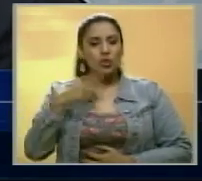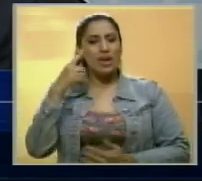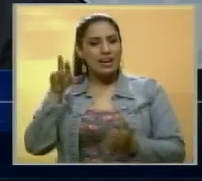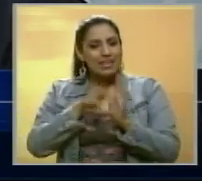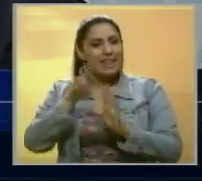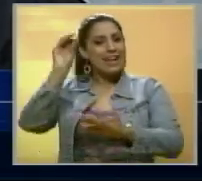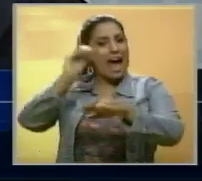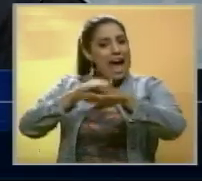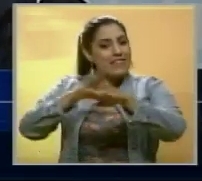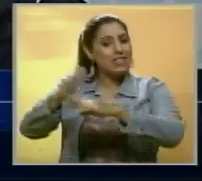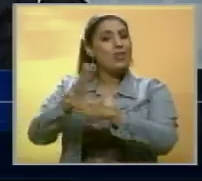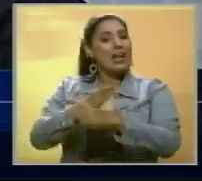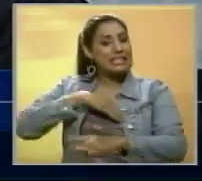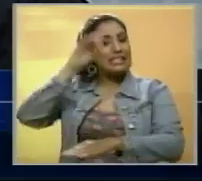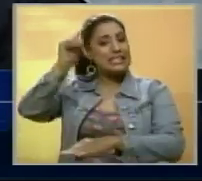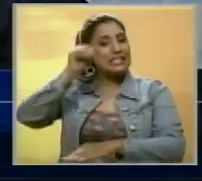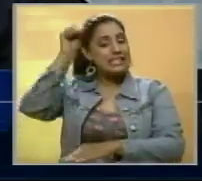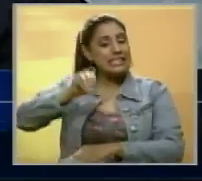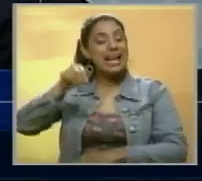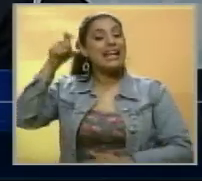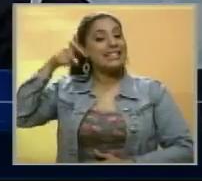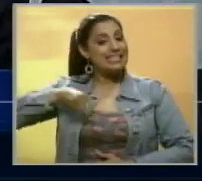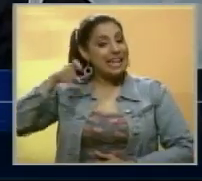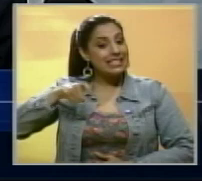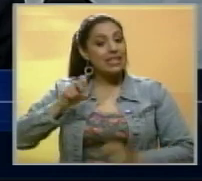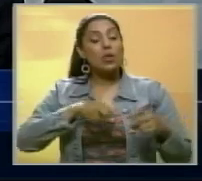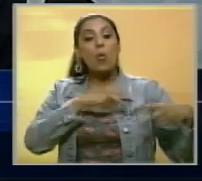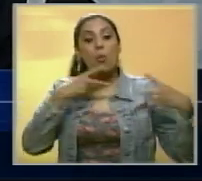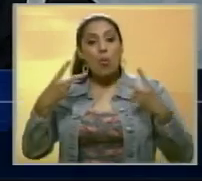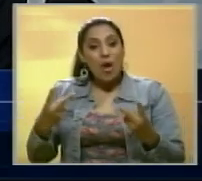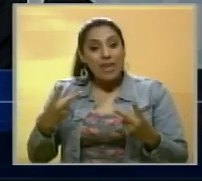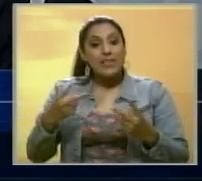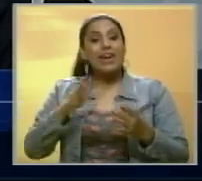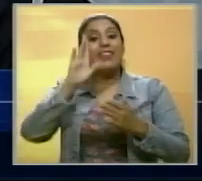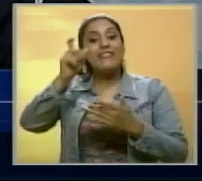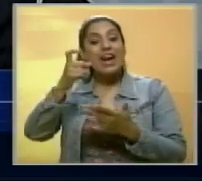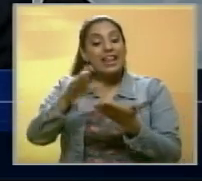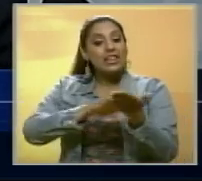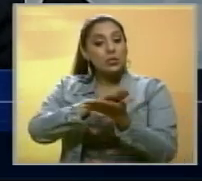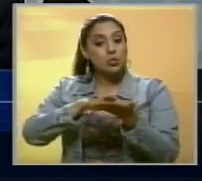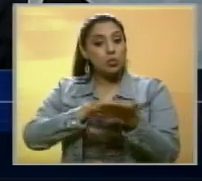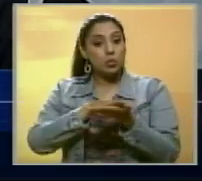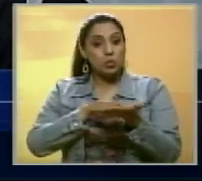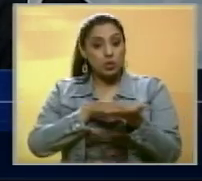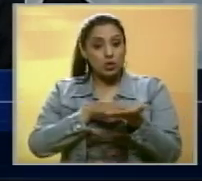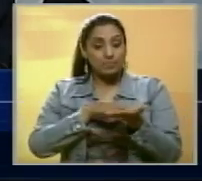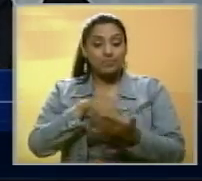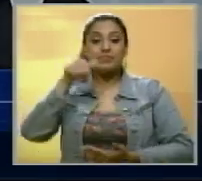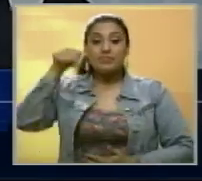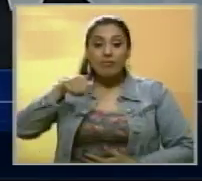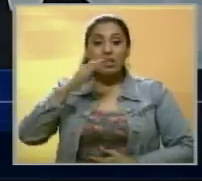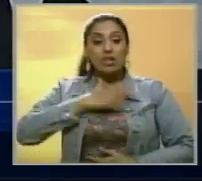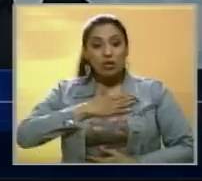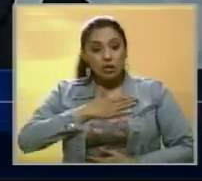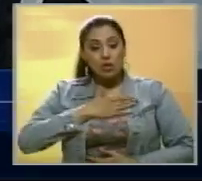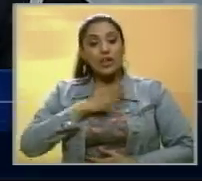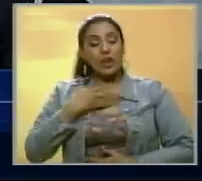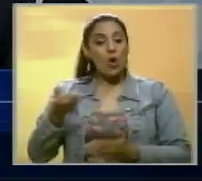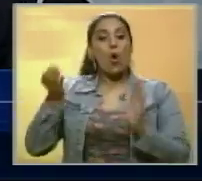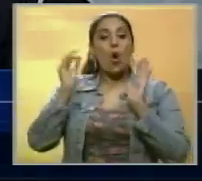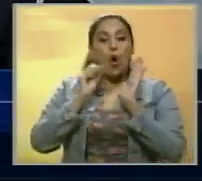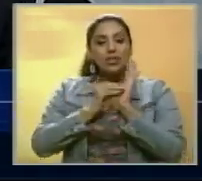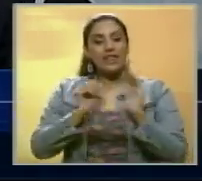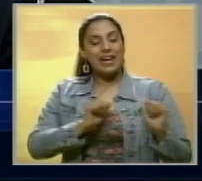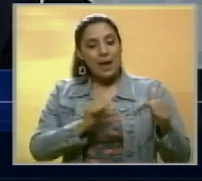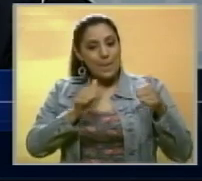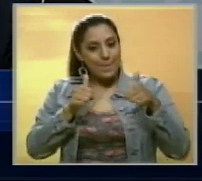venido alertando, que hacen necesaria una solución. Y aquí es donde yo quiero, voy a